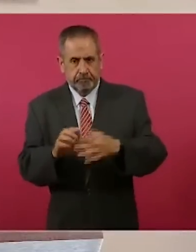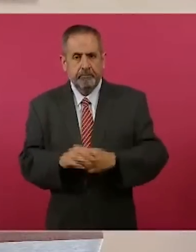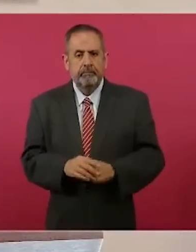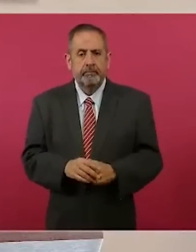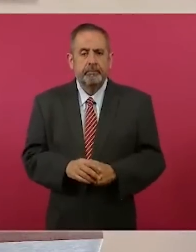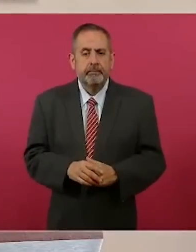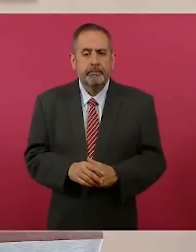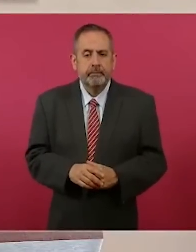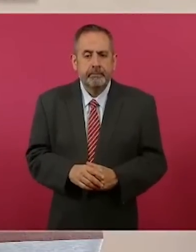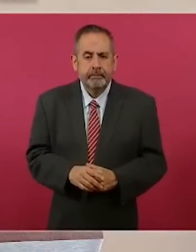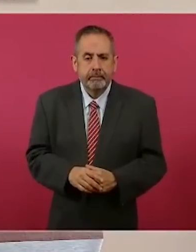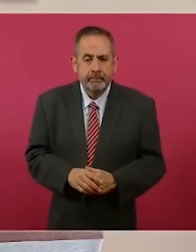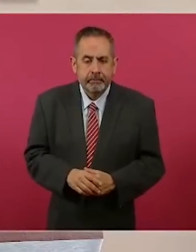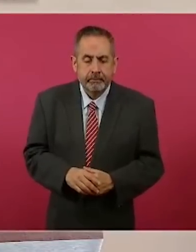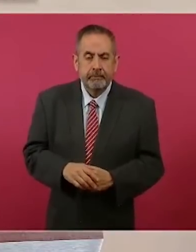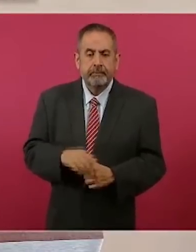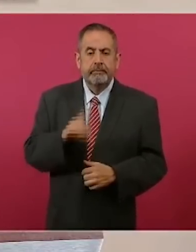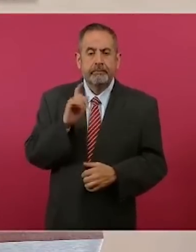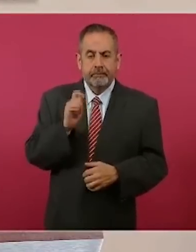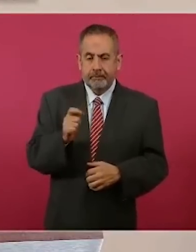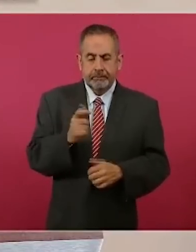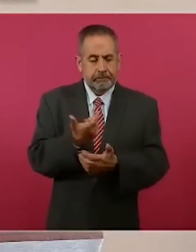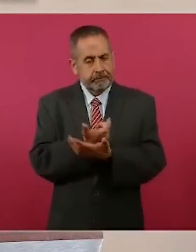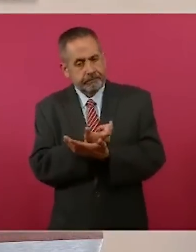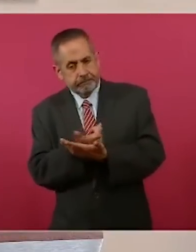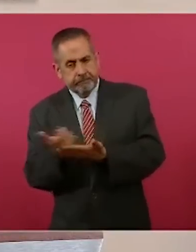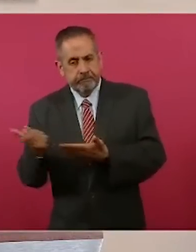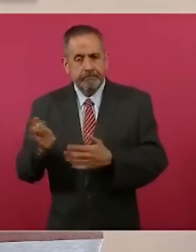Se considera remuneración